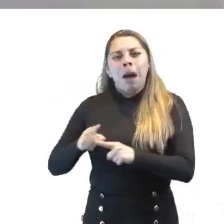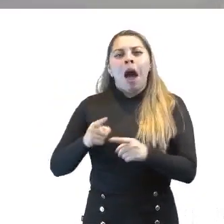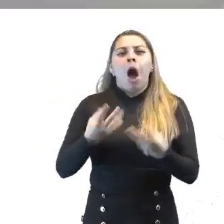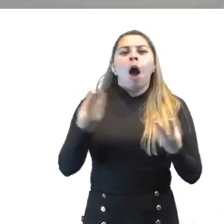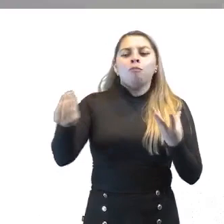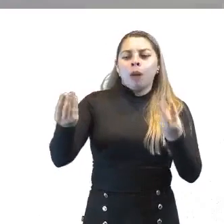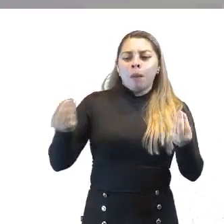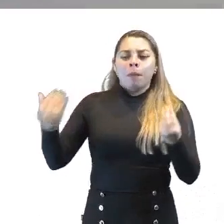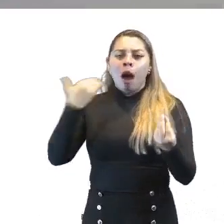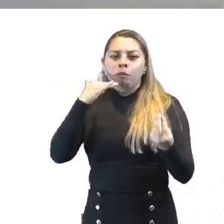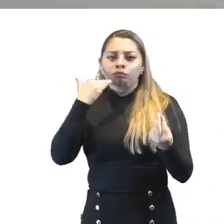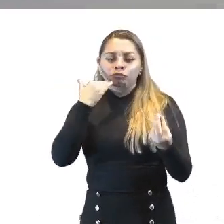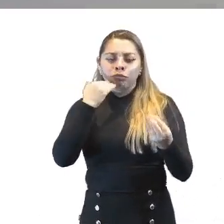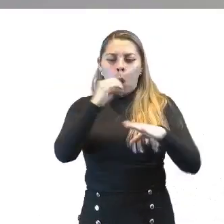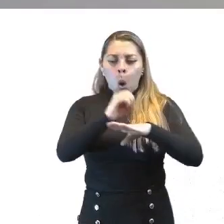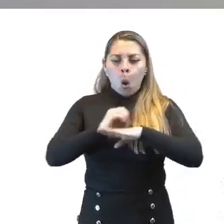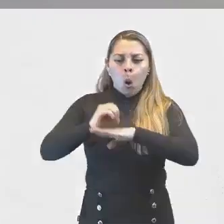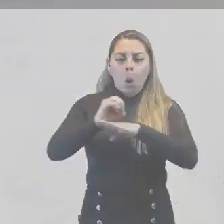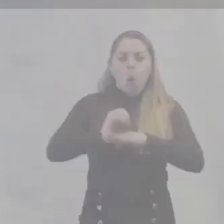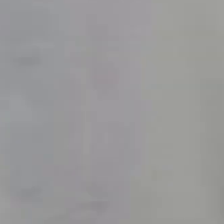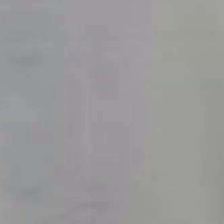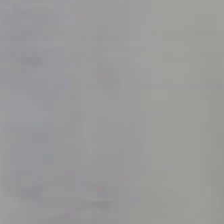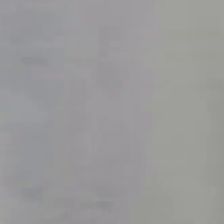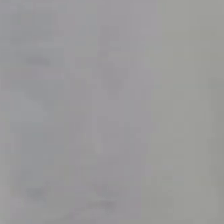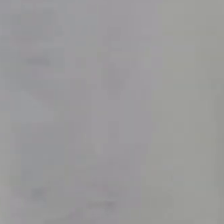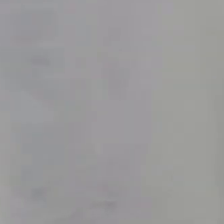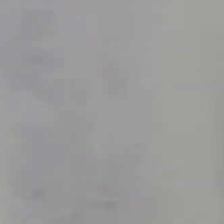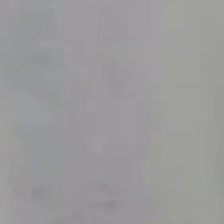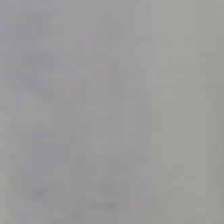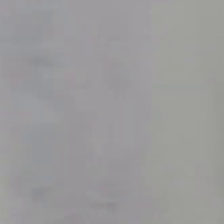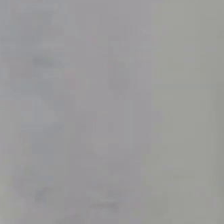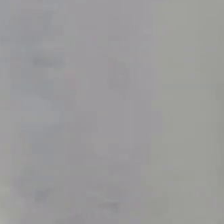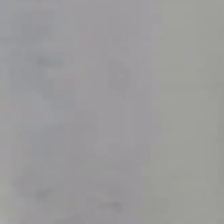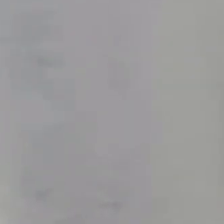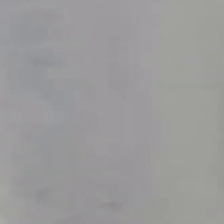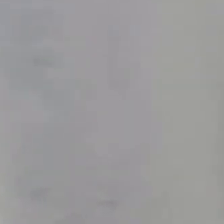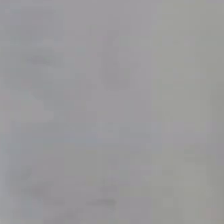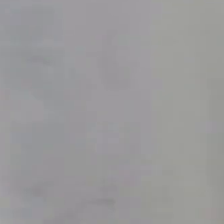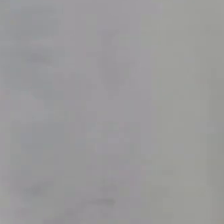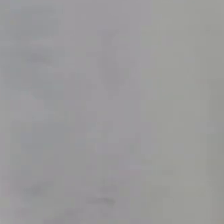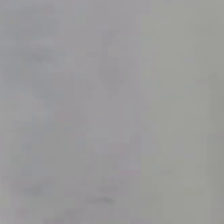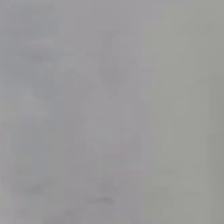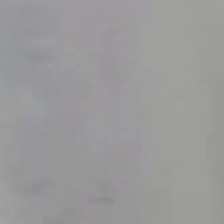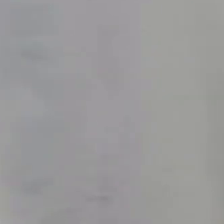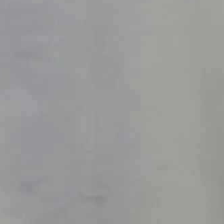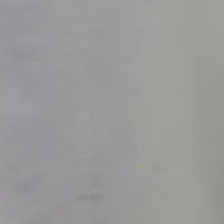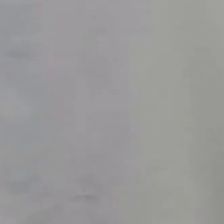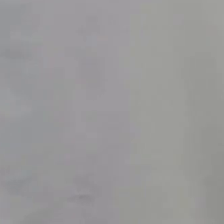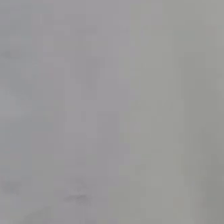mujeres afrocolombianas, raizales, palenqueras, gitanas, rom,